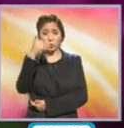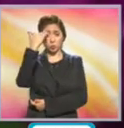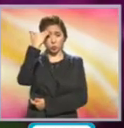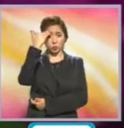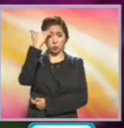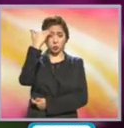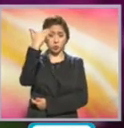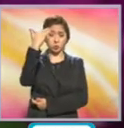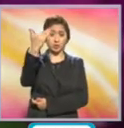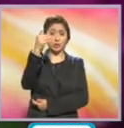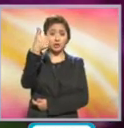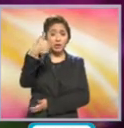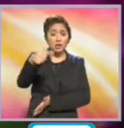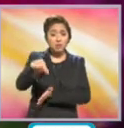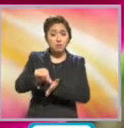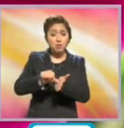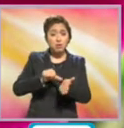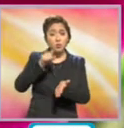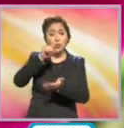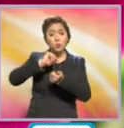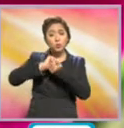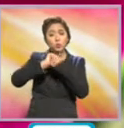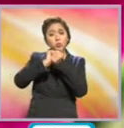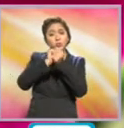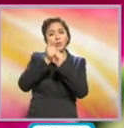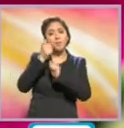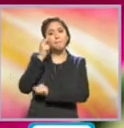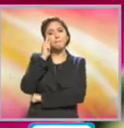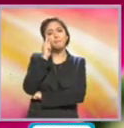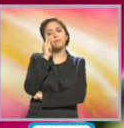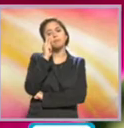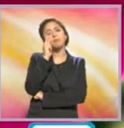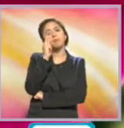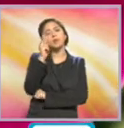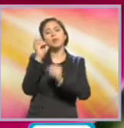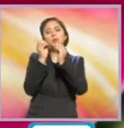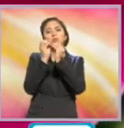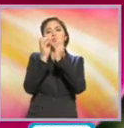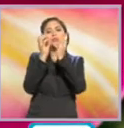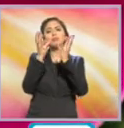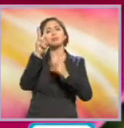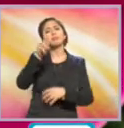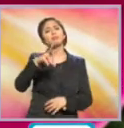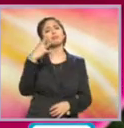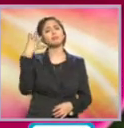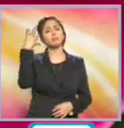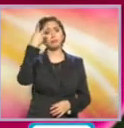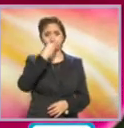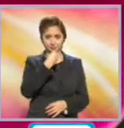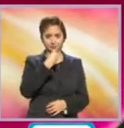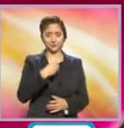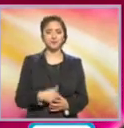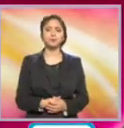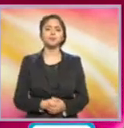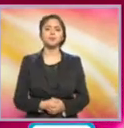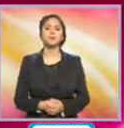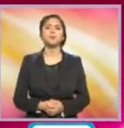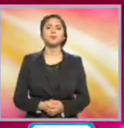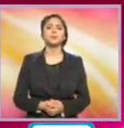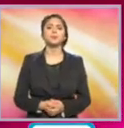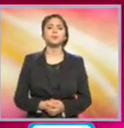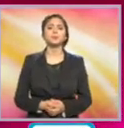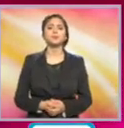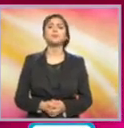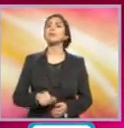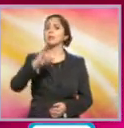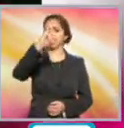está muy bien. Es un regalazo. Y que la vas viendo y la vas disfrutando. No, es una flor. Son hermosas. Y además también sabes que,